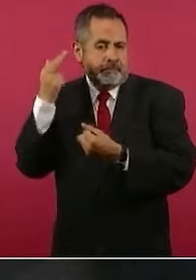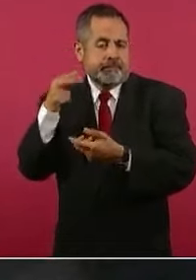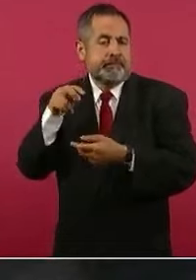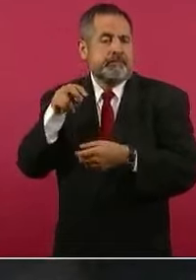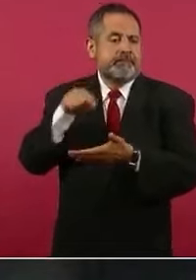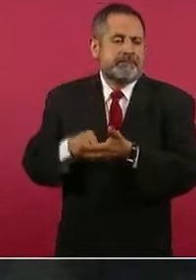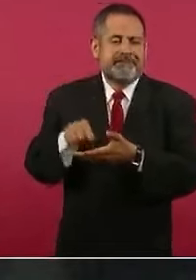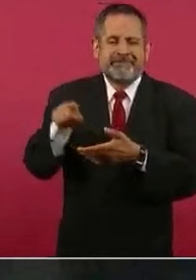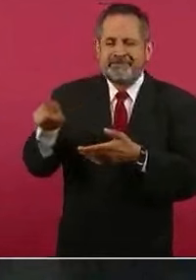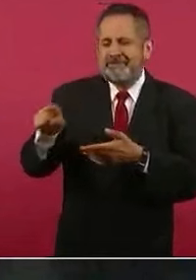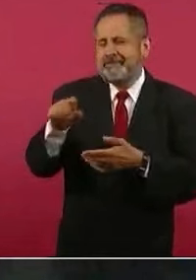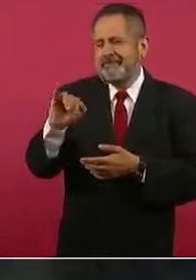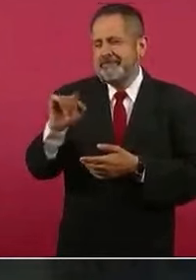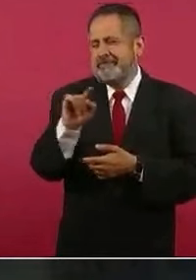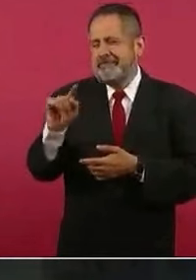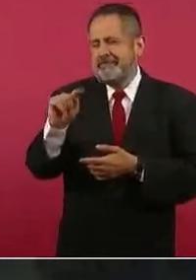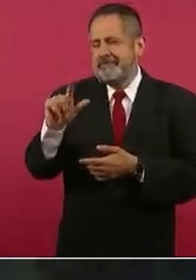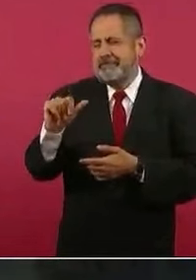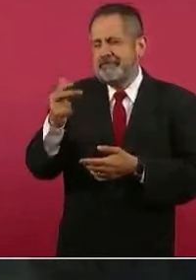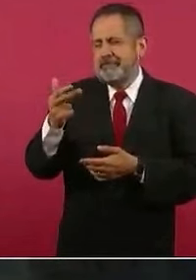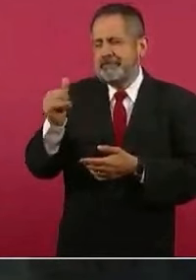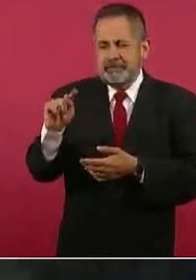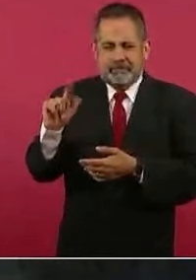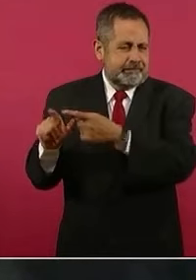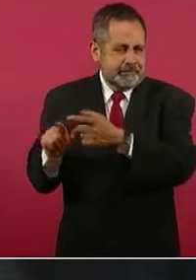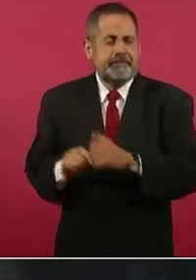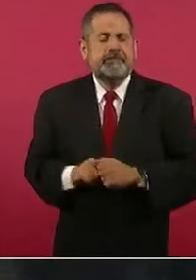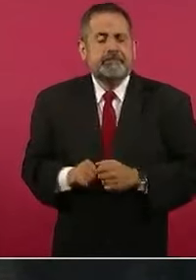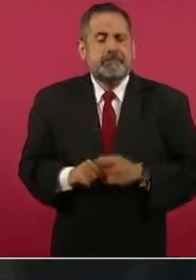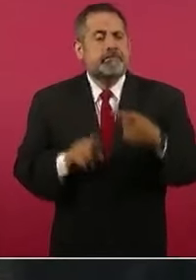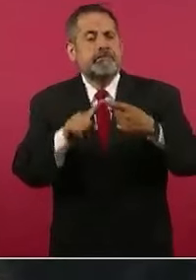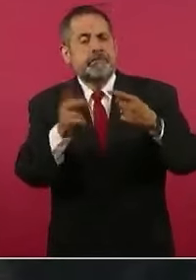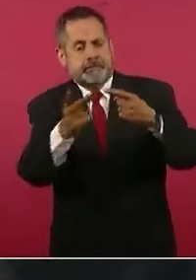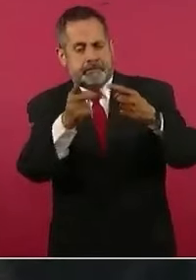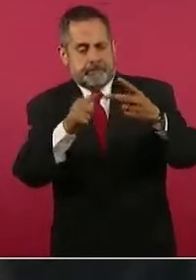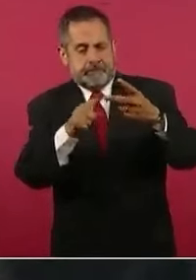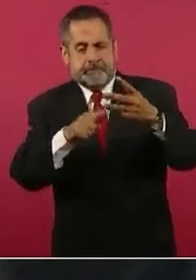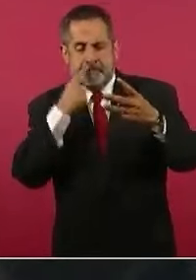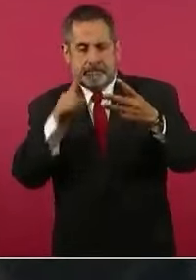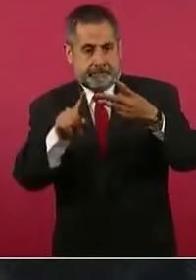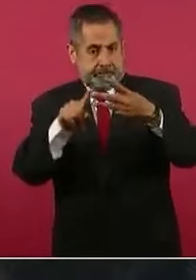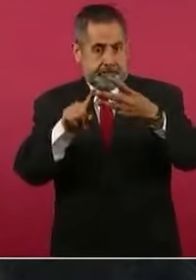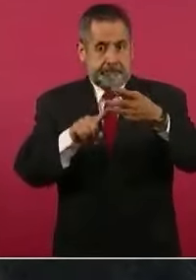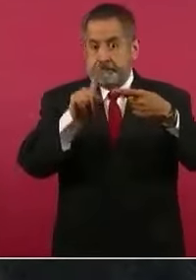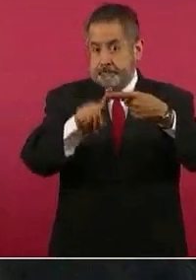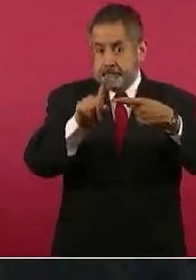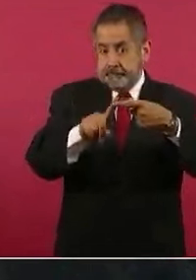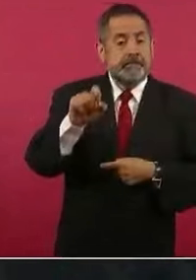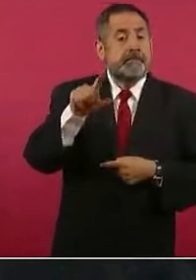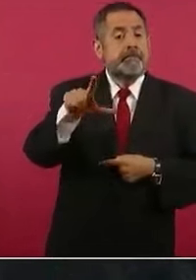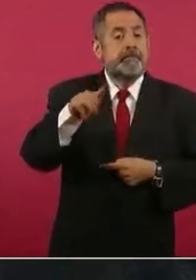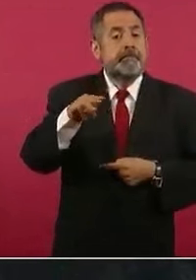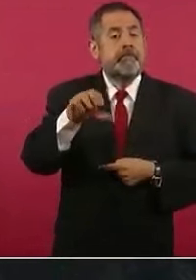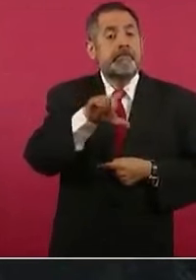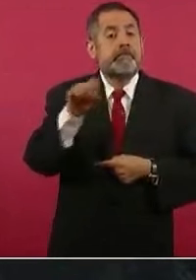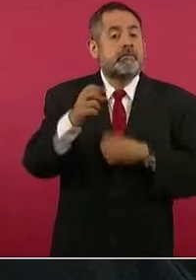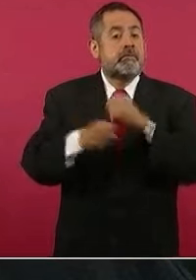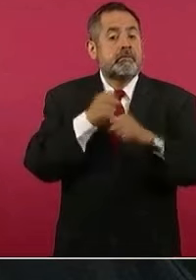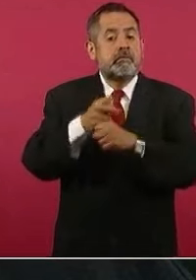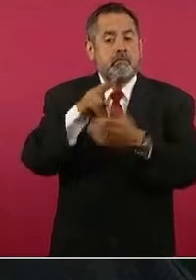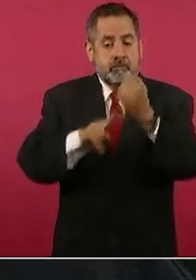Sendero de la Luna. Traigo una pregunta y dos denuncias. Señor presidente, el 27 de marzo de 2014, al concluir